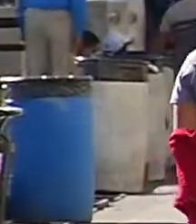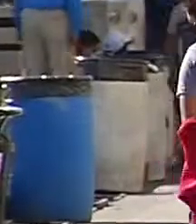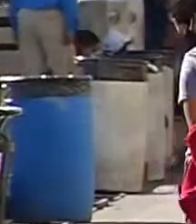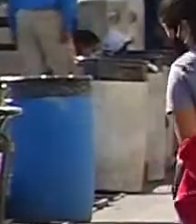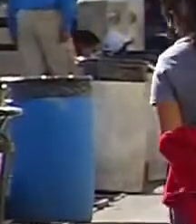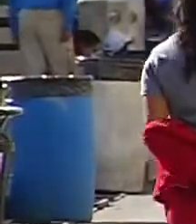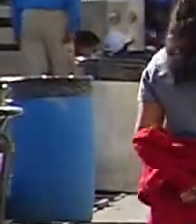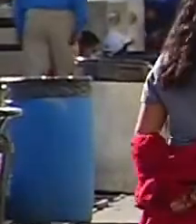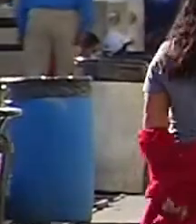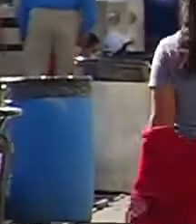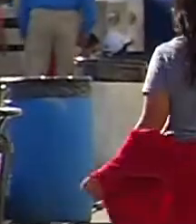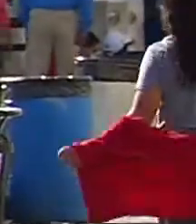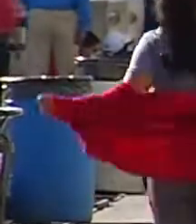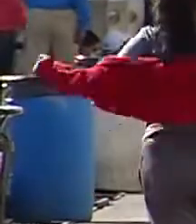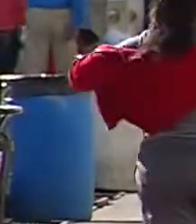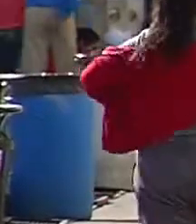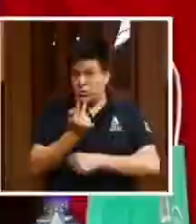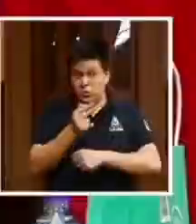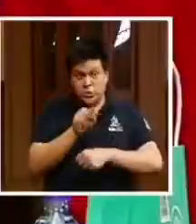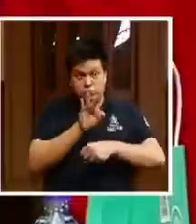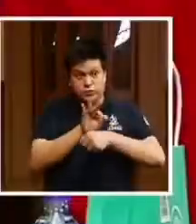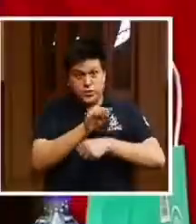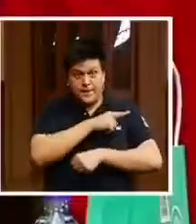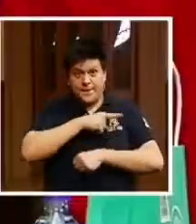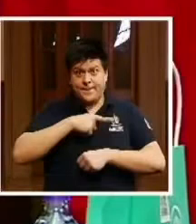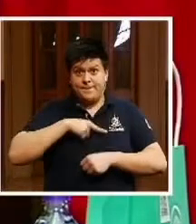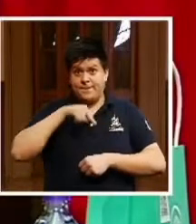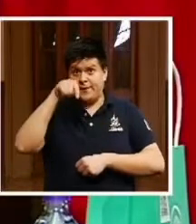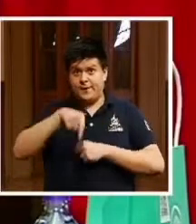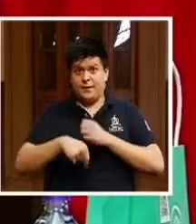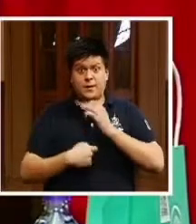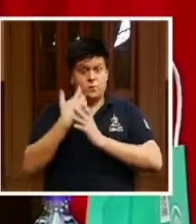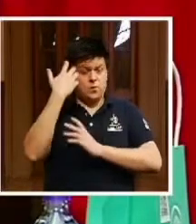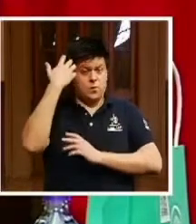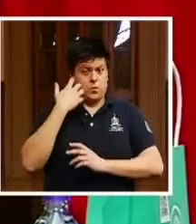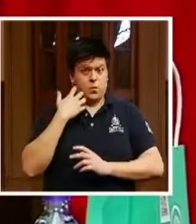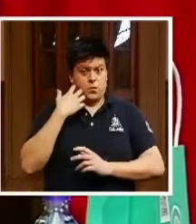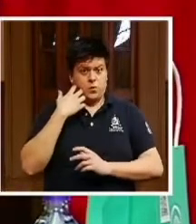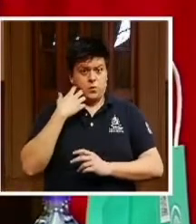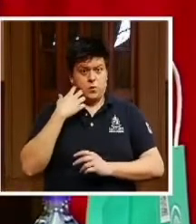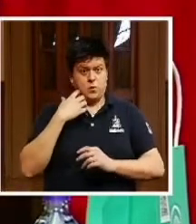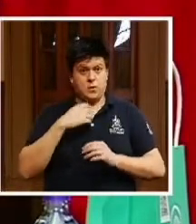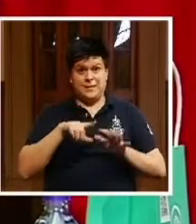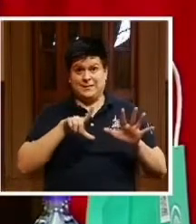vida tras contagiarse de COVID-19. En Nuevo León,